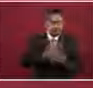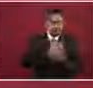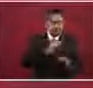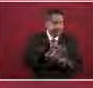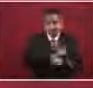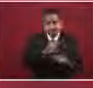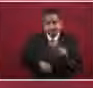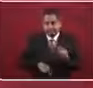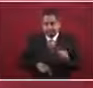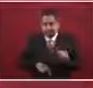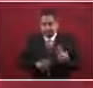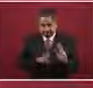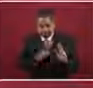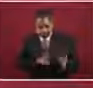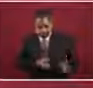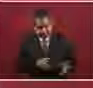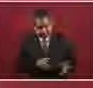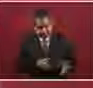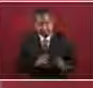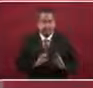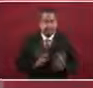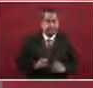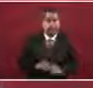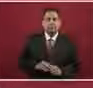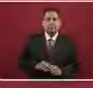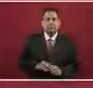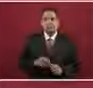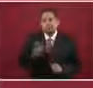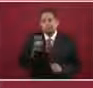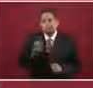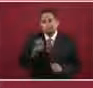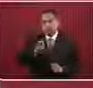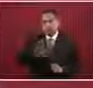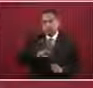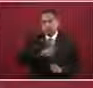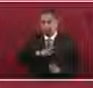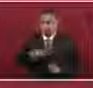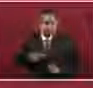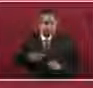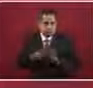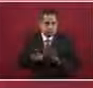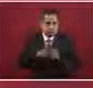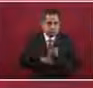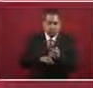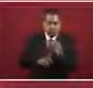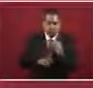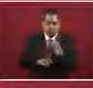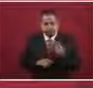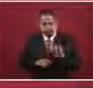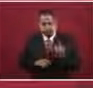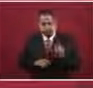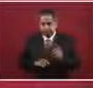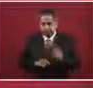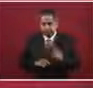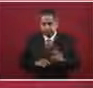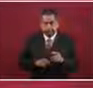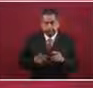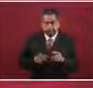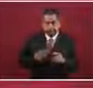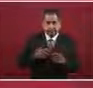porque eso no debe de